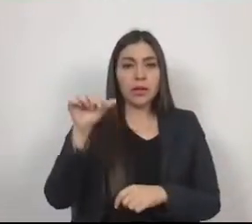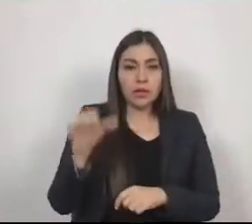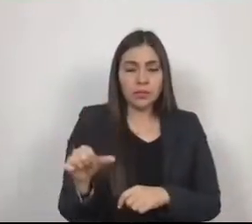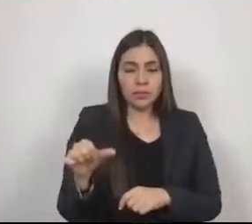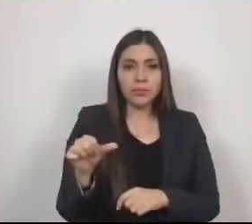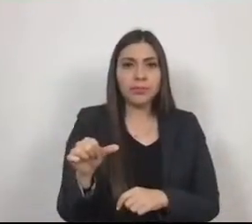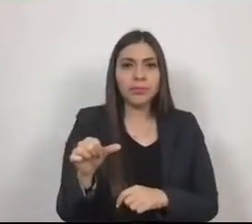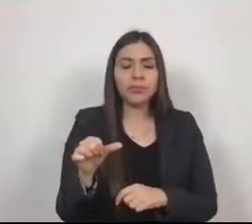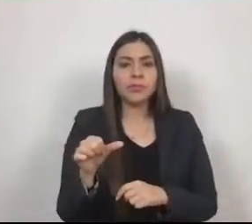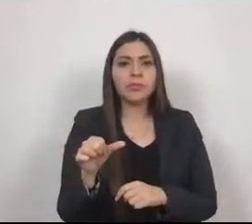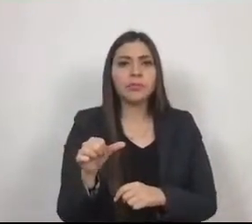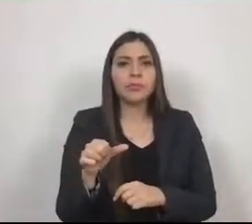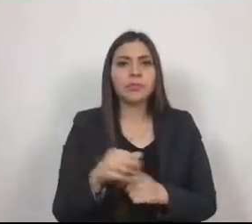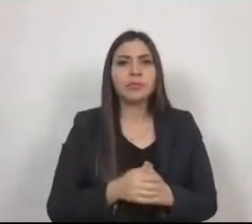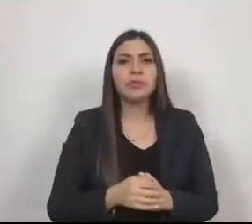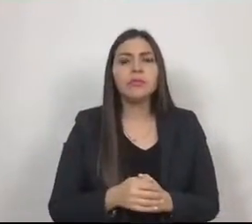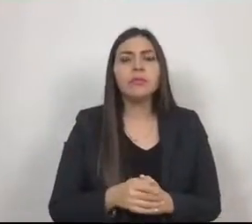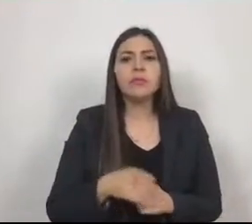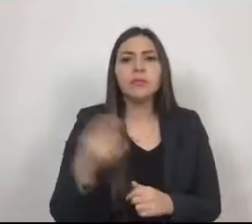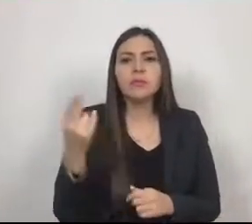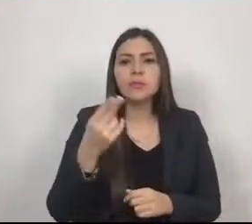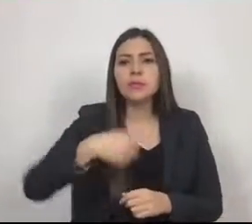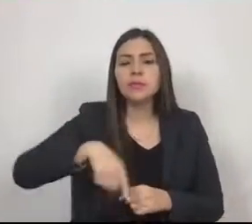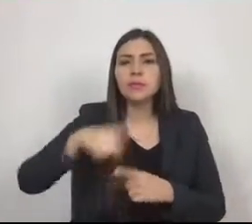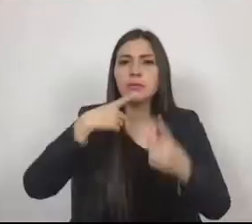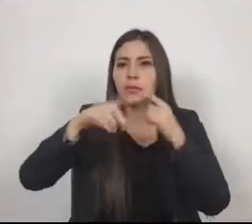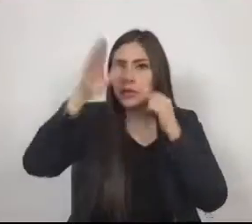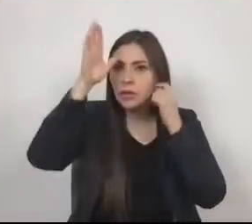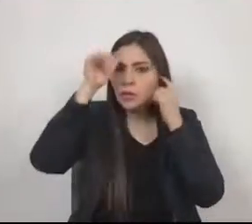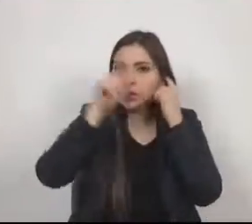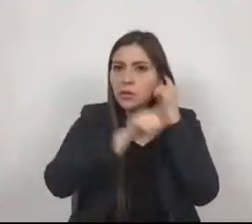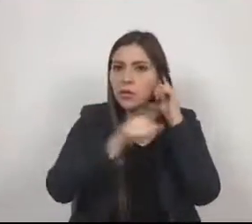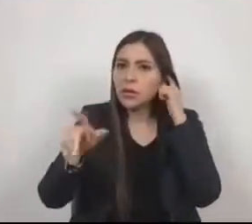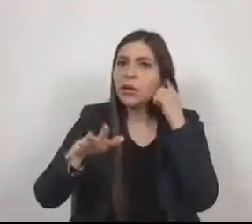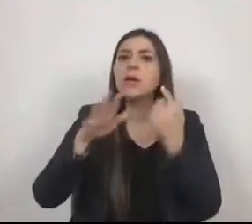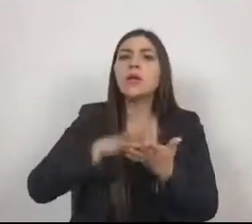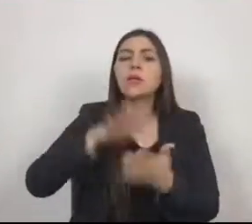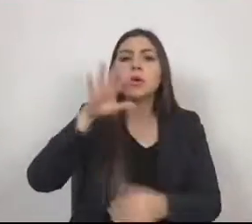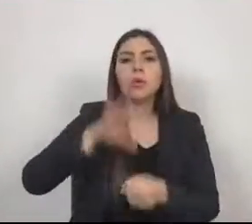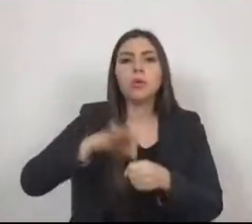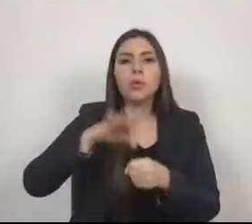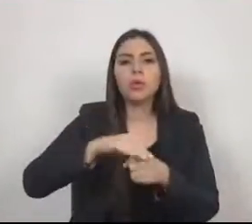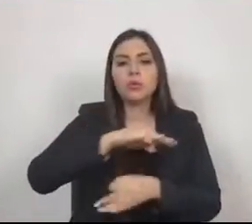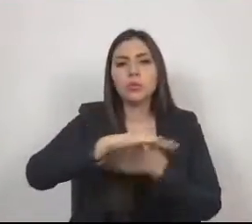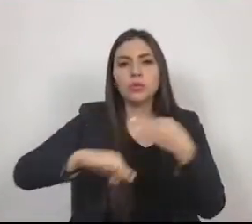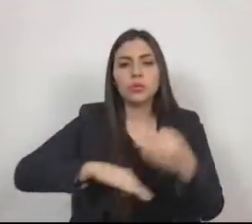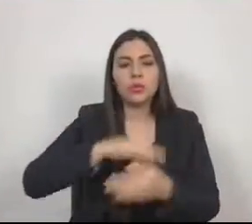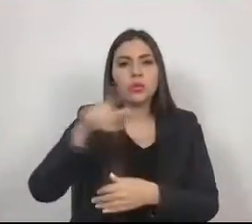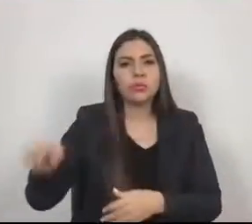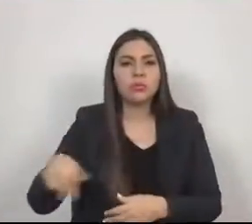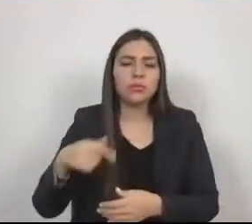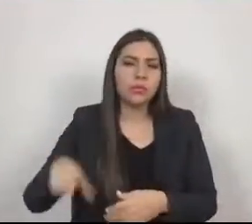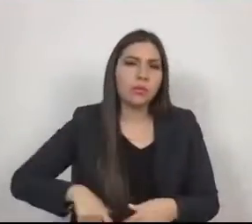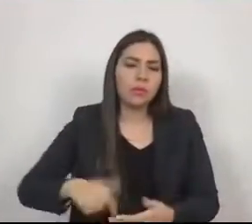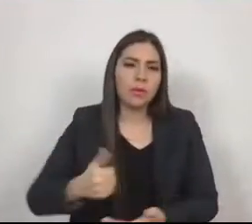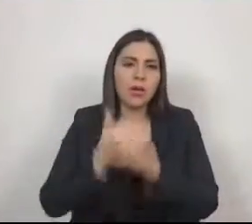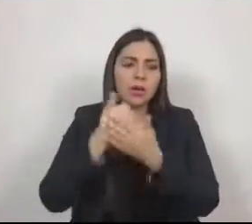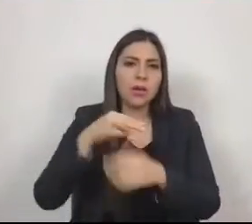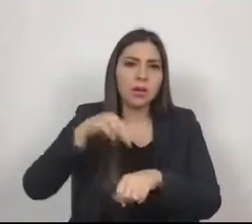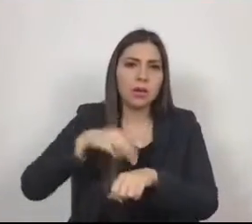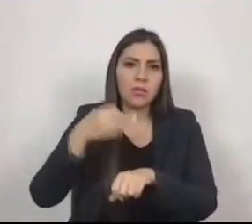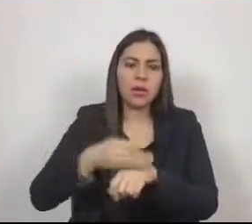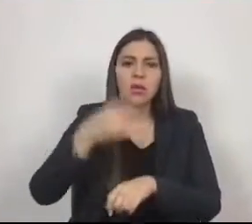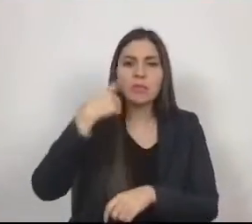36ª, que se requiera el acuerdo por unanimidad de los miembros de los ayuntamientos para dictar resoluciones que afecten el patrimonio